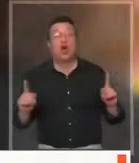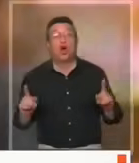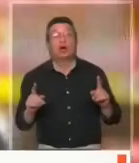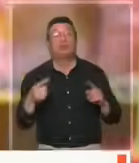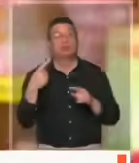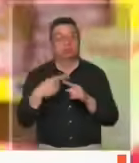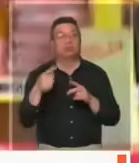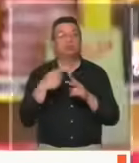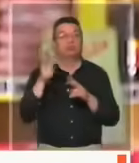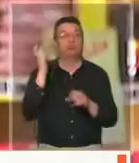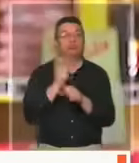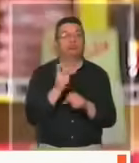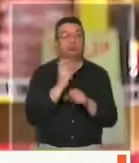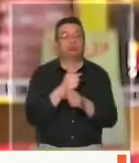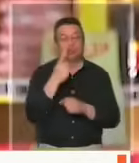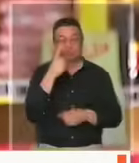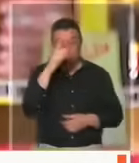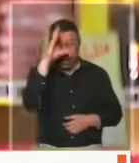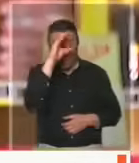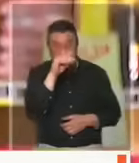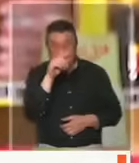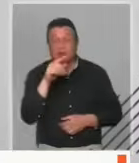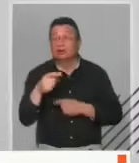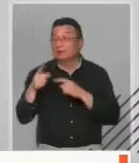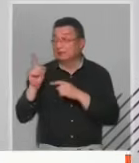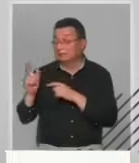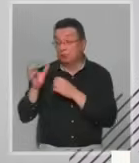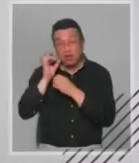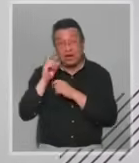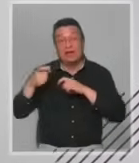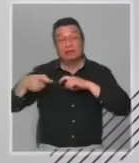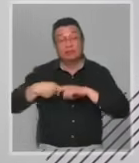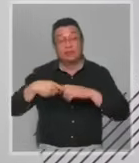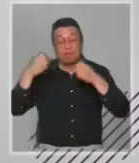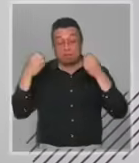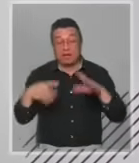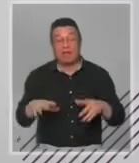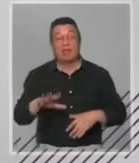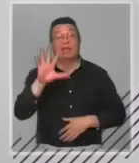de robos en solo una noche para Claudia y su marido generó una pérdida